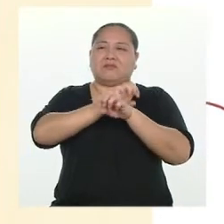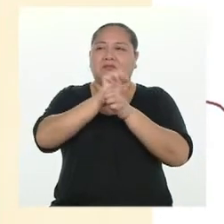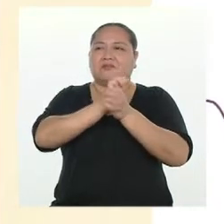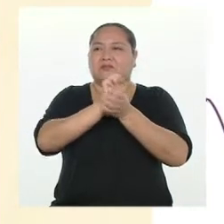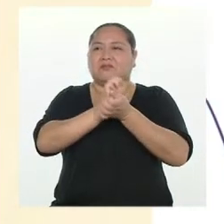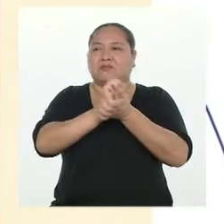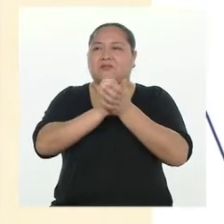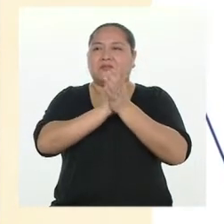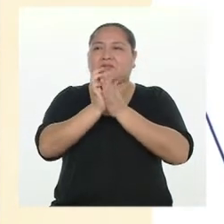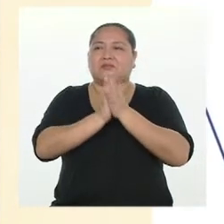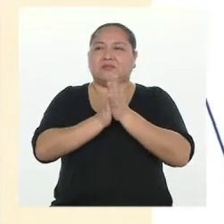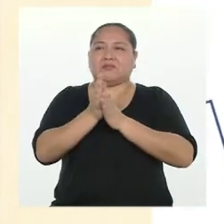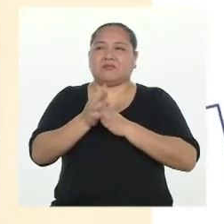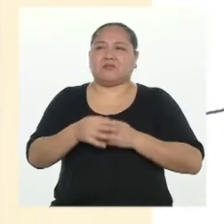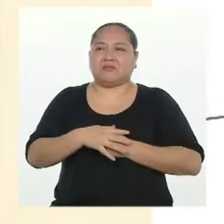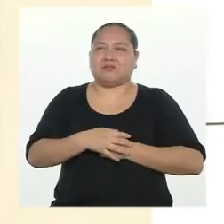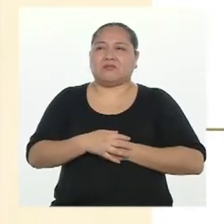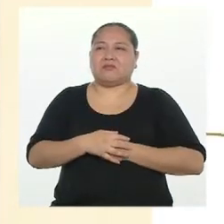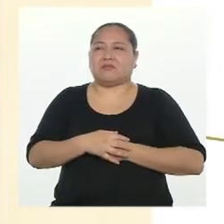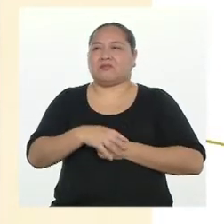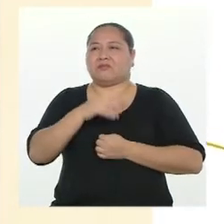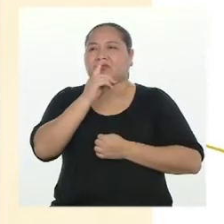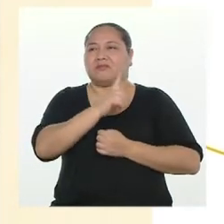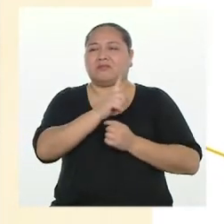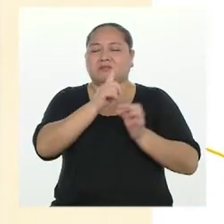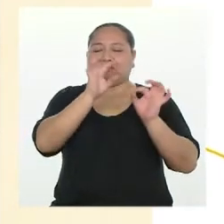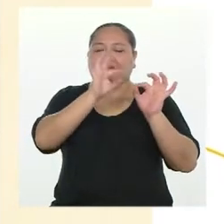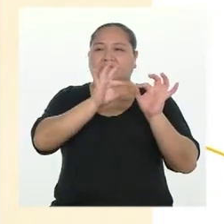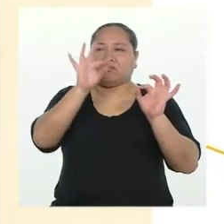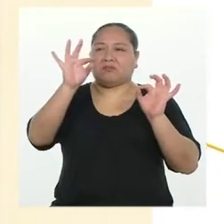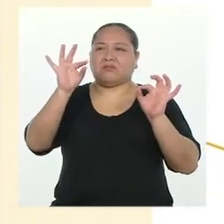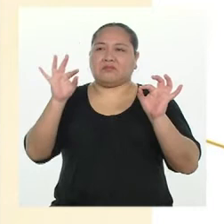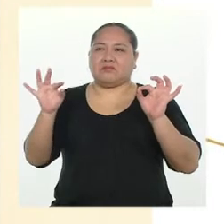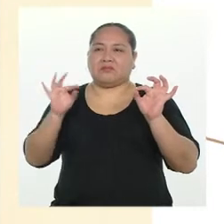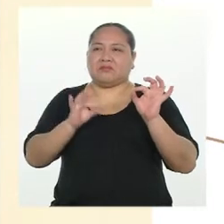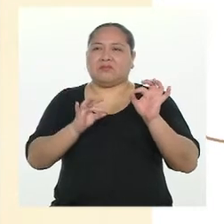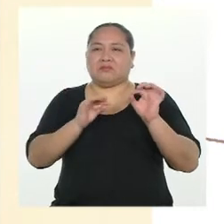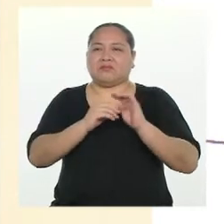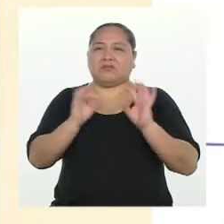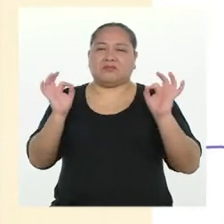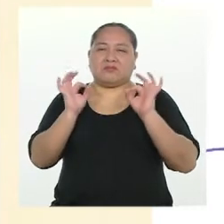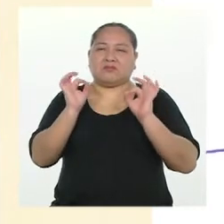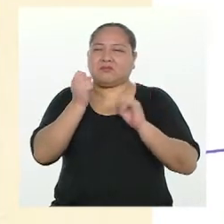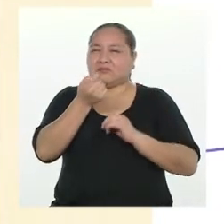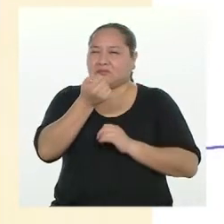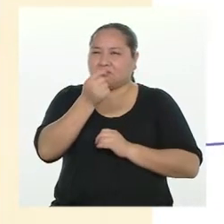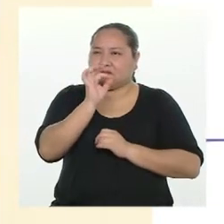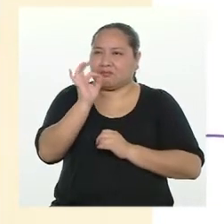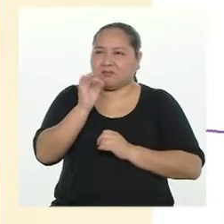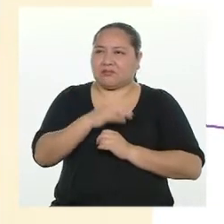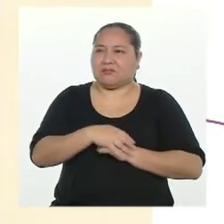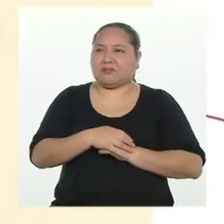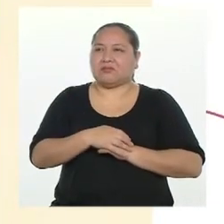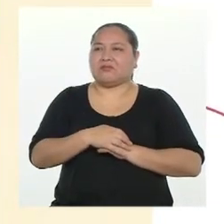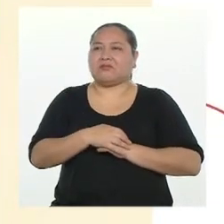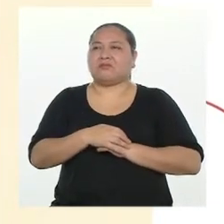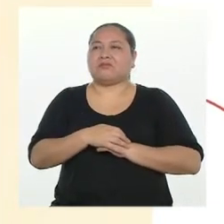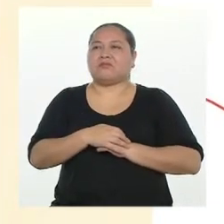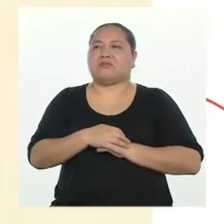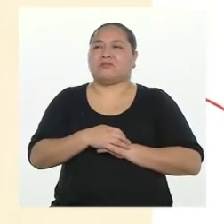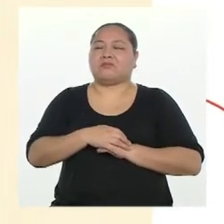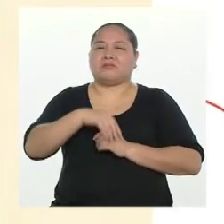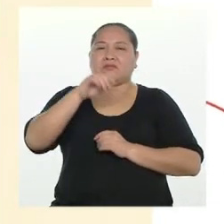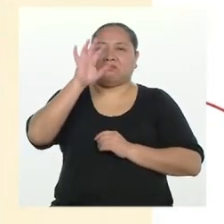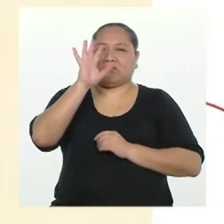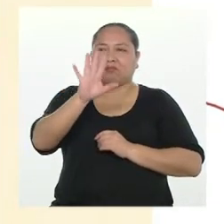jabón. Aparecen muy pocas manchas o colonias de bacterias.